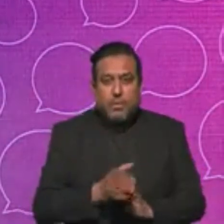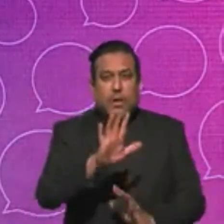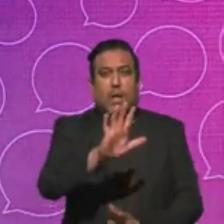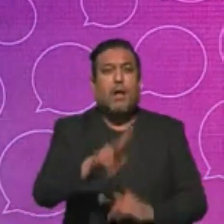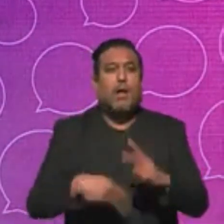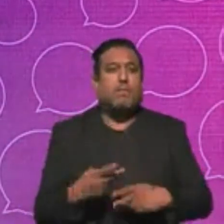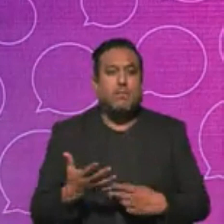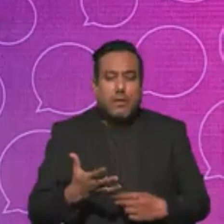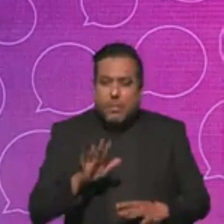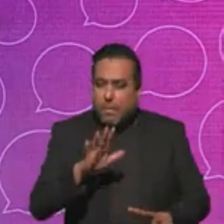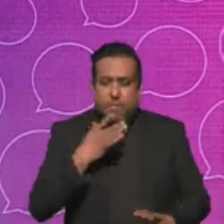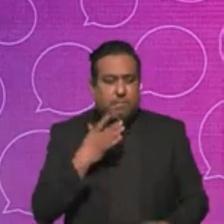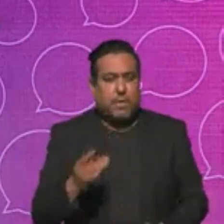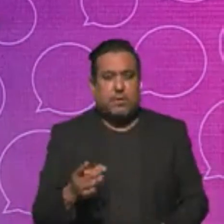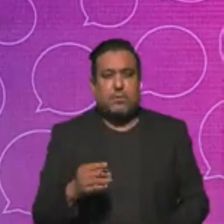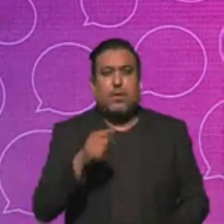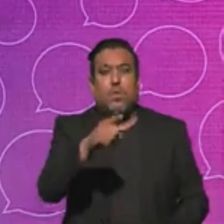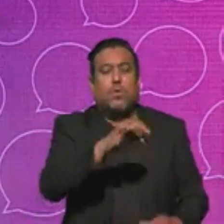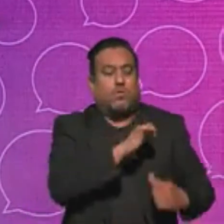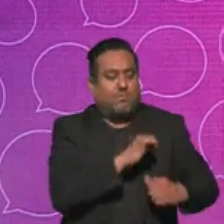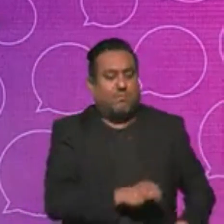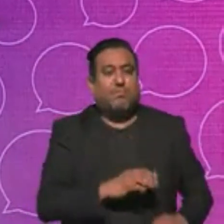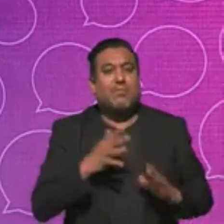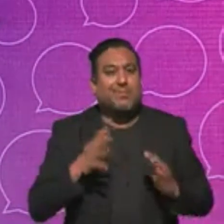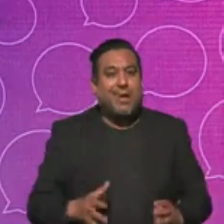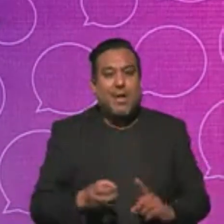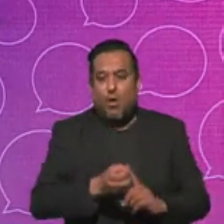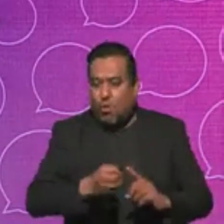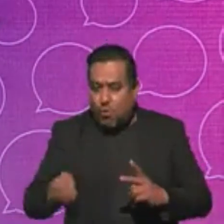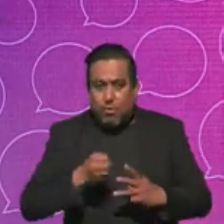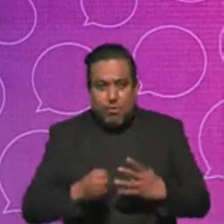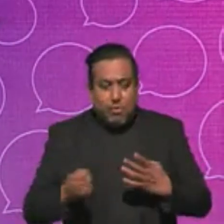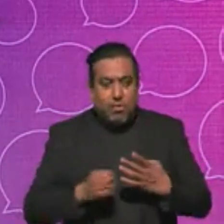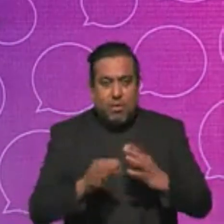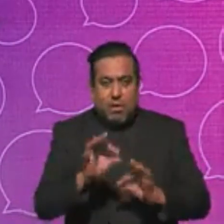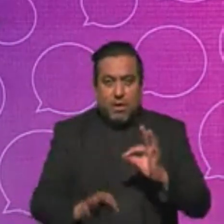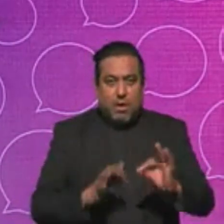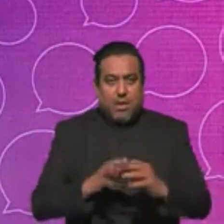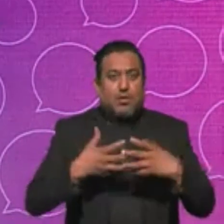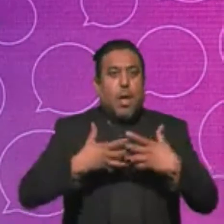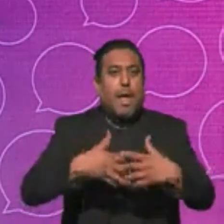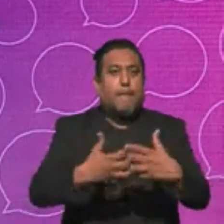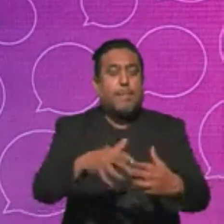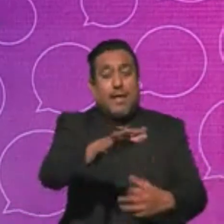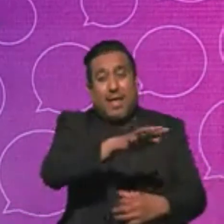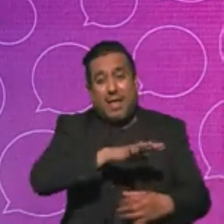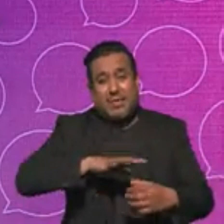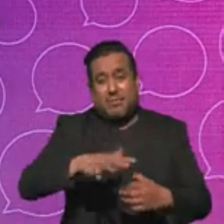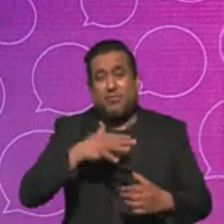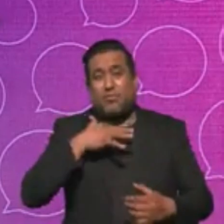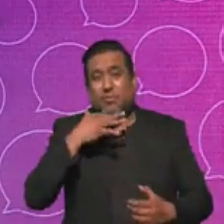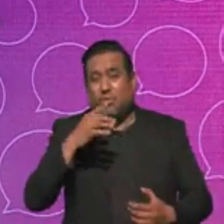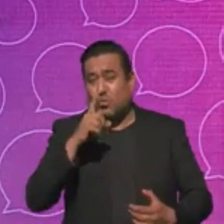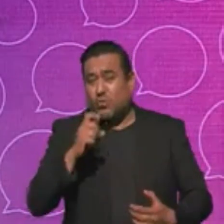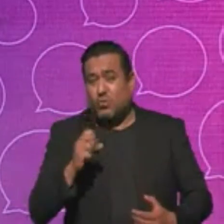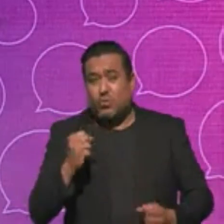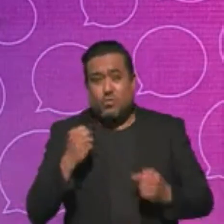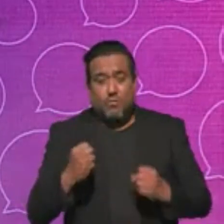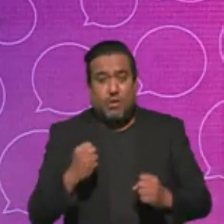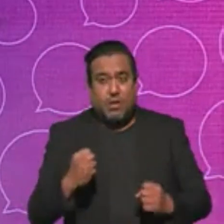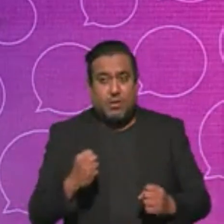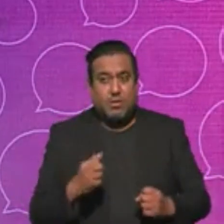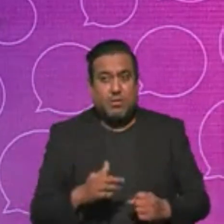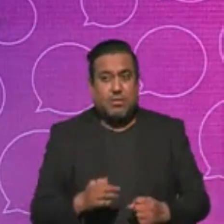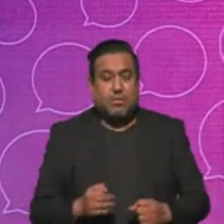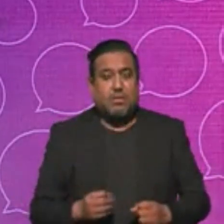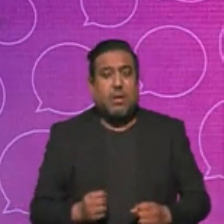sencillo ejercer la autoridad para imponer el orden en la operación de empresas contaminantes desde luego agotando la